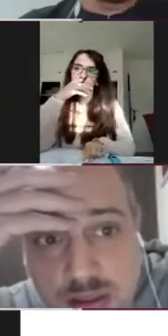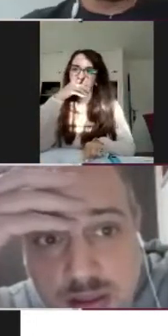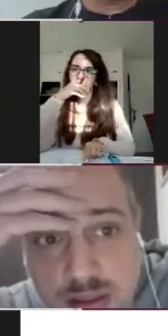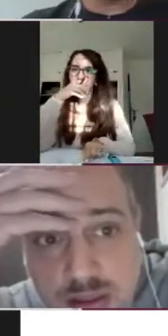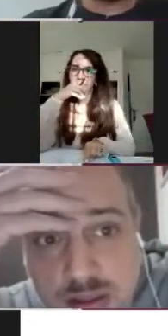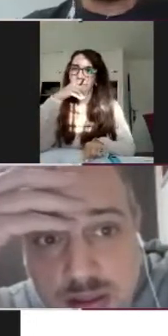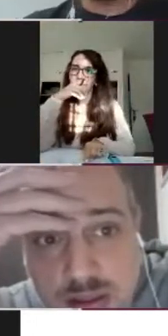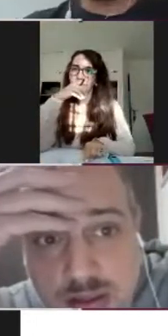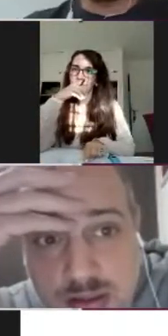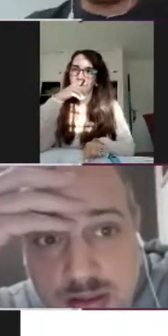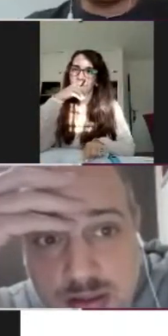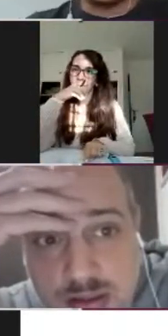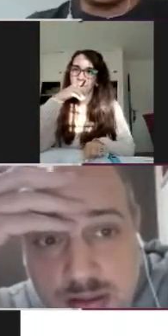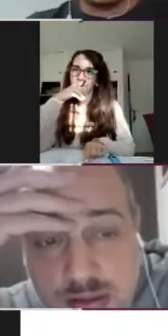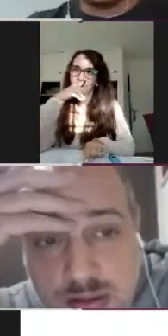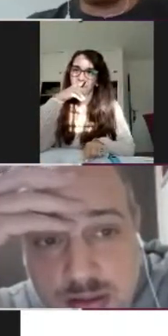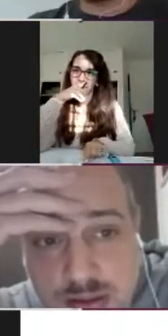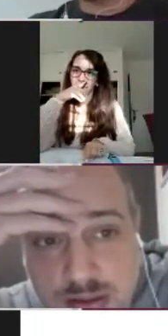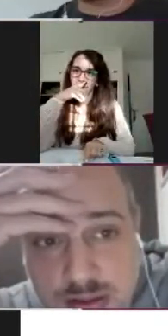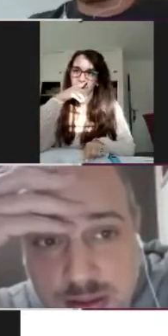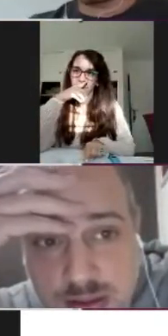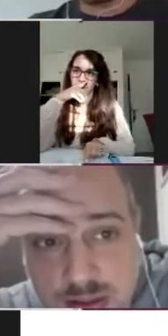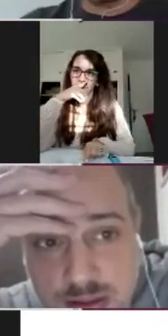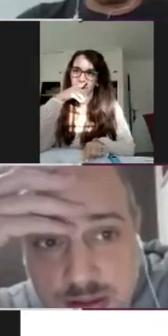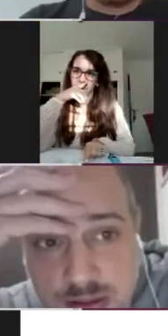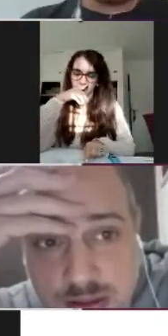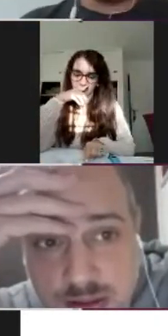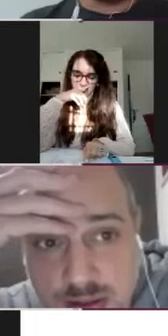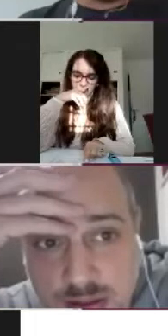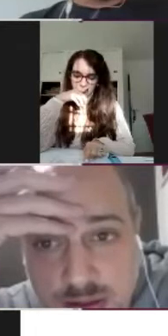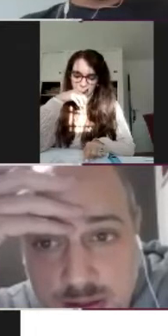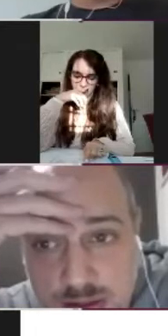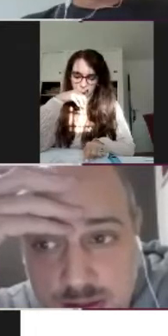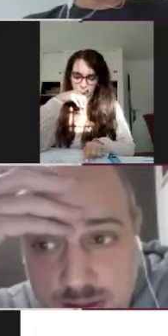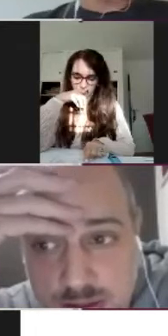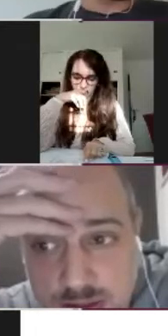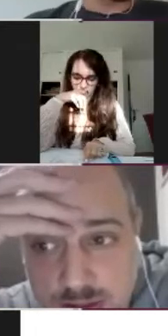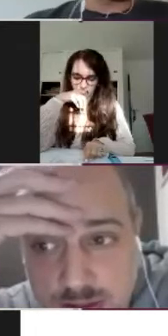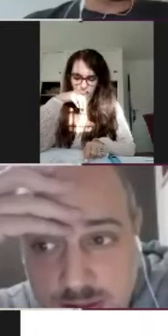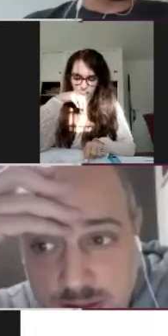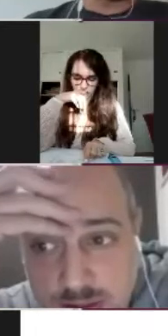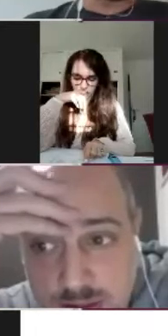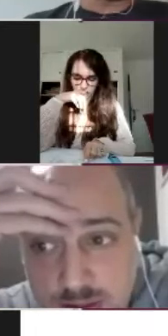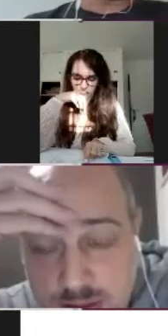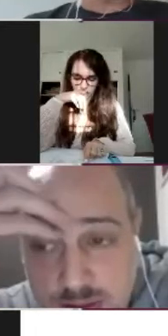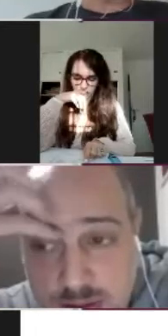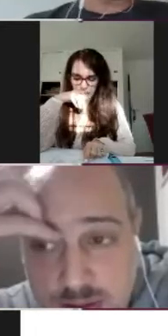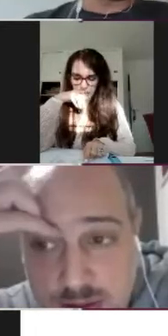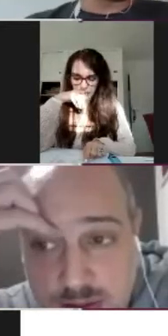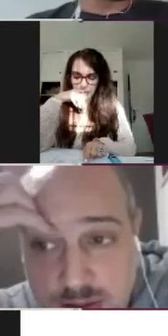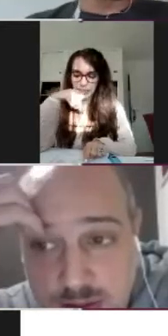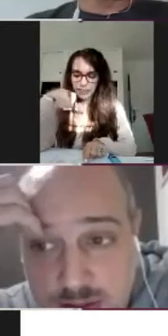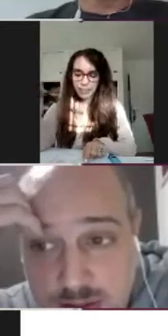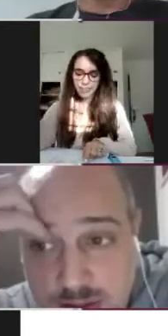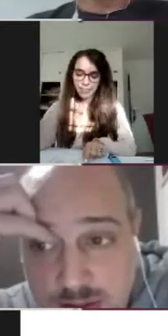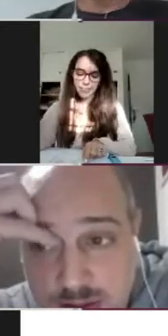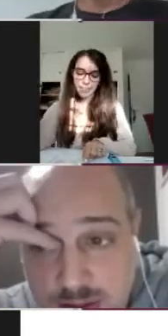183,000. Bueno, entonces, ¿y el 75 cómo, no dice, cómo dice? ¿17 coma o 17.00?